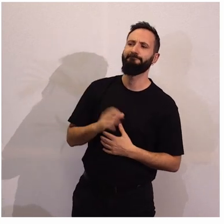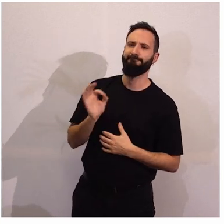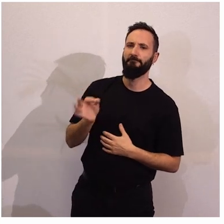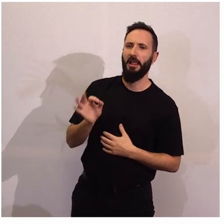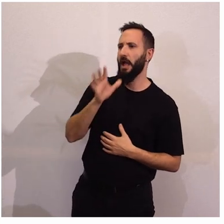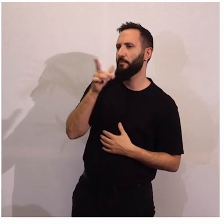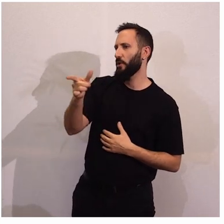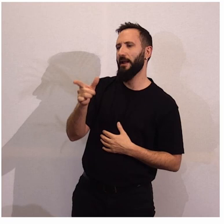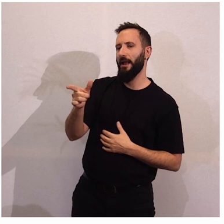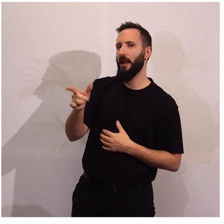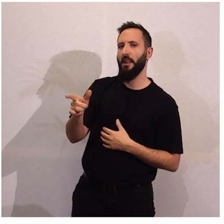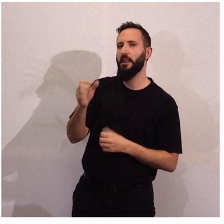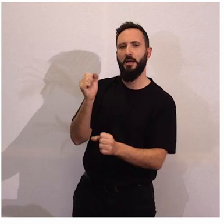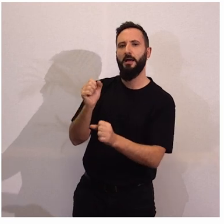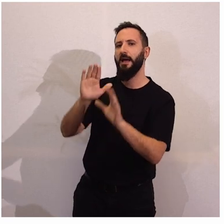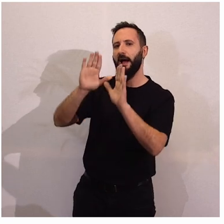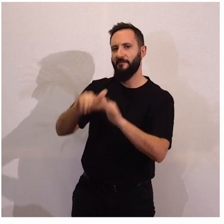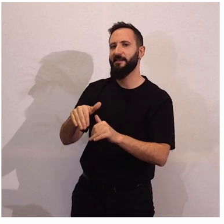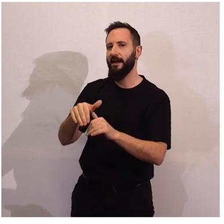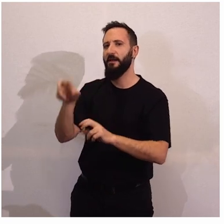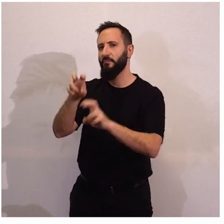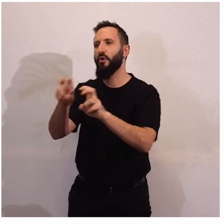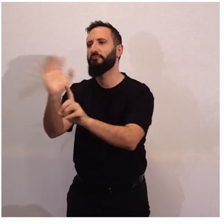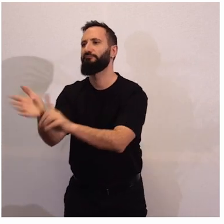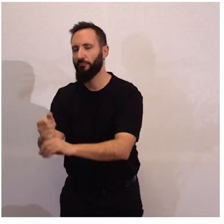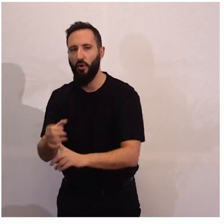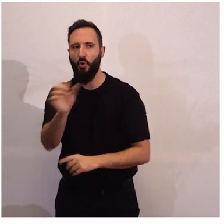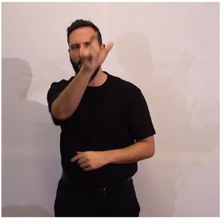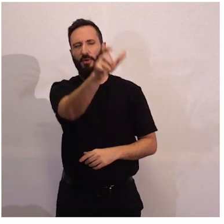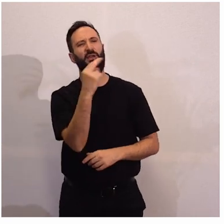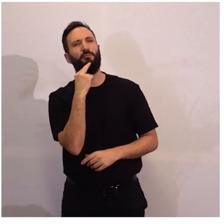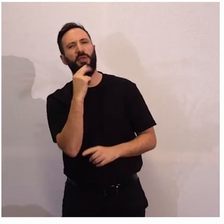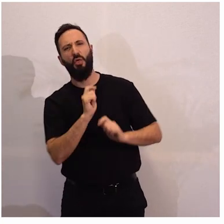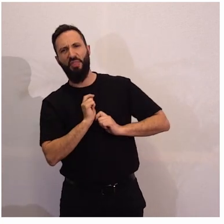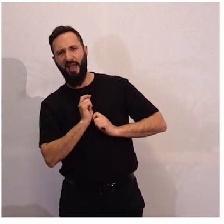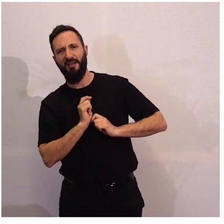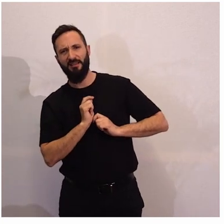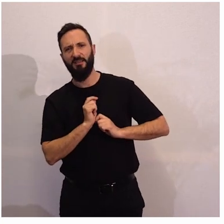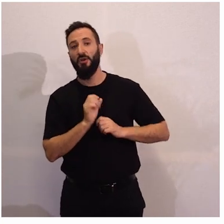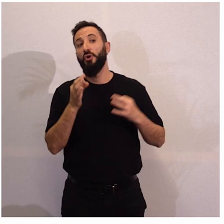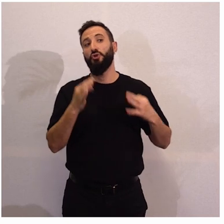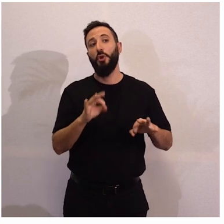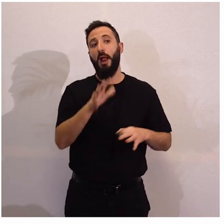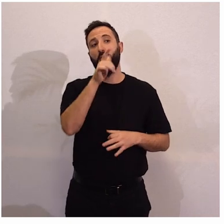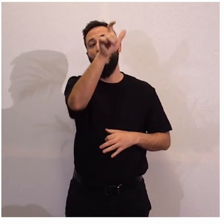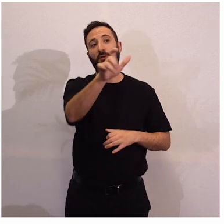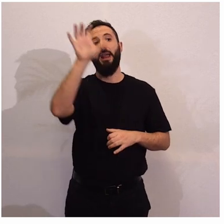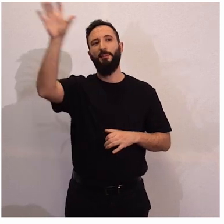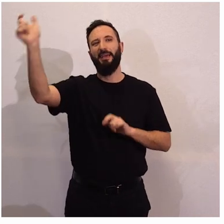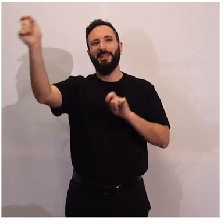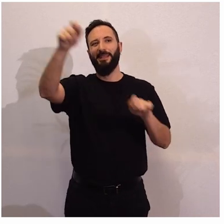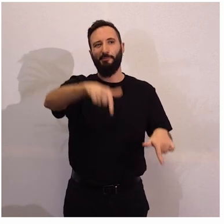que se lo anda buscando, o este me ha dado miedo, o claro, es normal, es que vienen de no sé dónde,